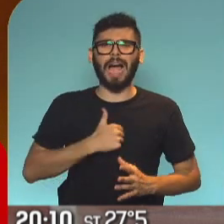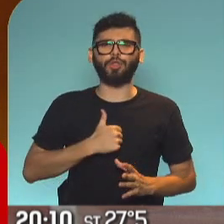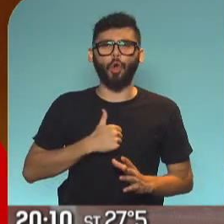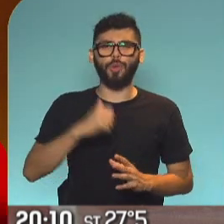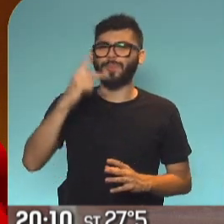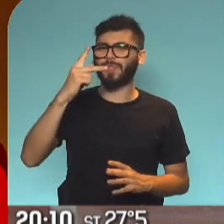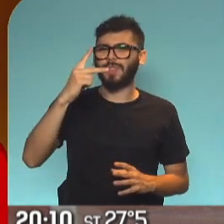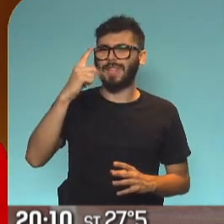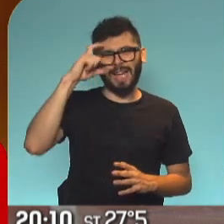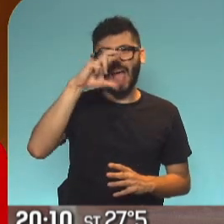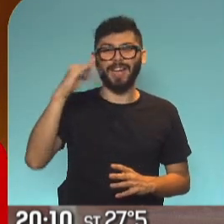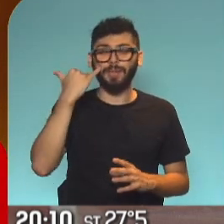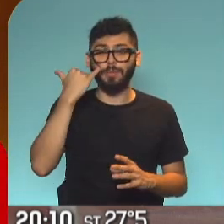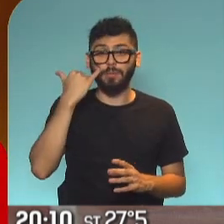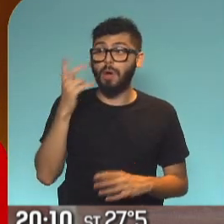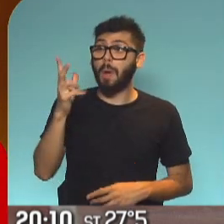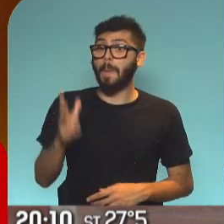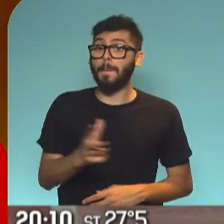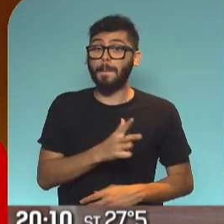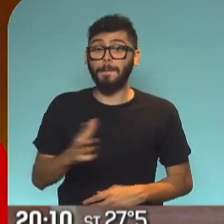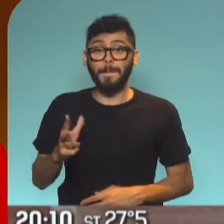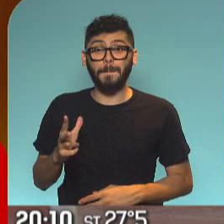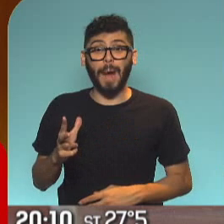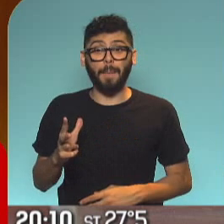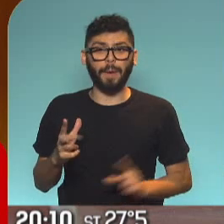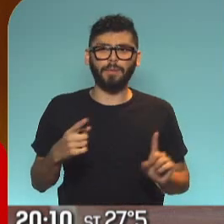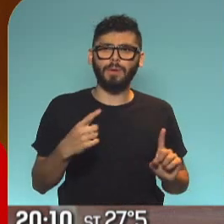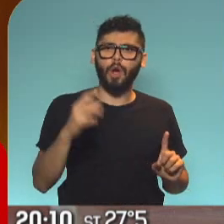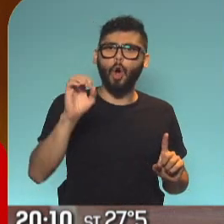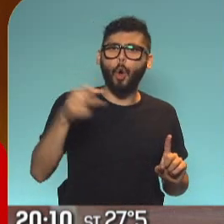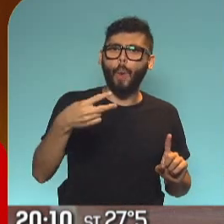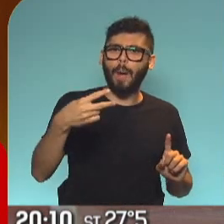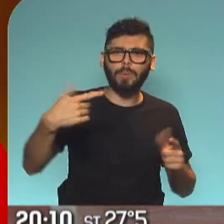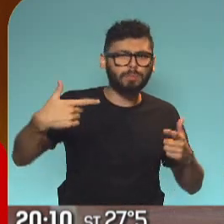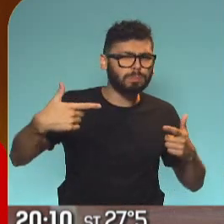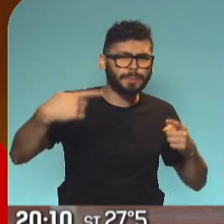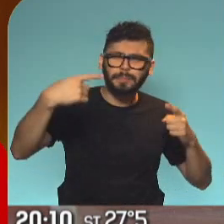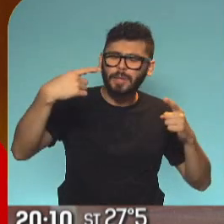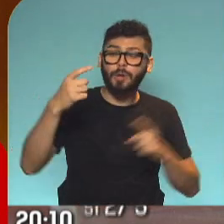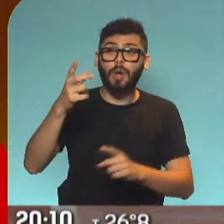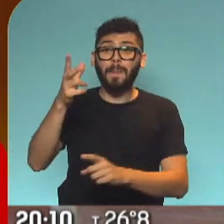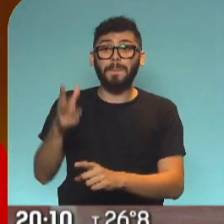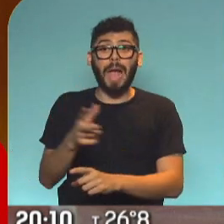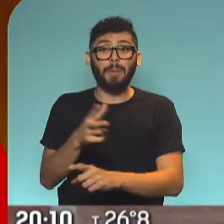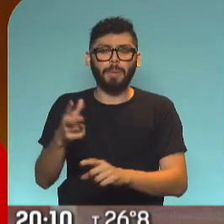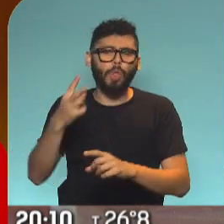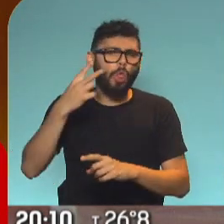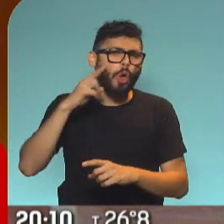Papa Francisco y Obama tenían una pésima relación, porque ni bien asume el Papa en abril del